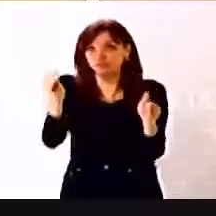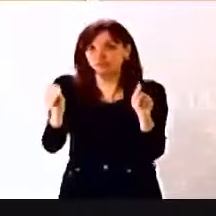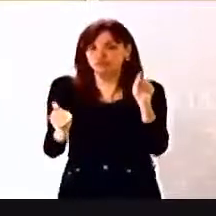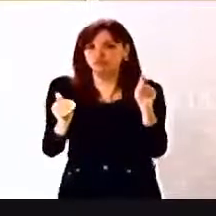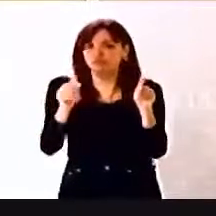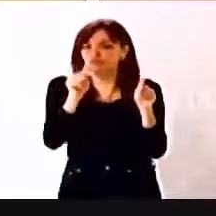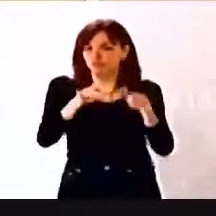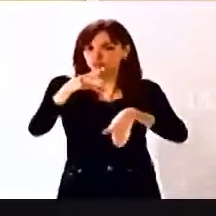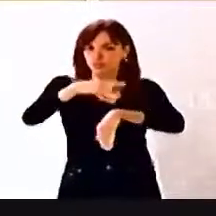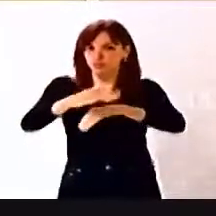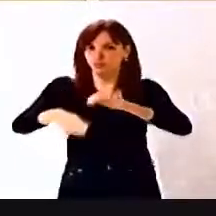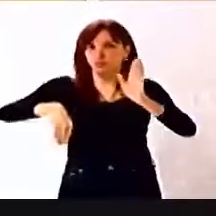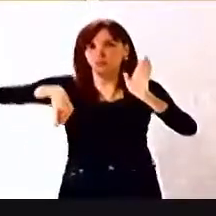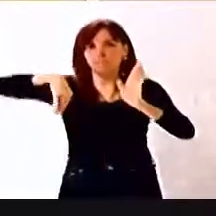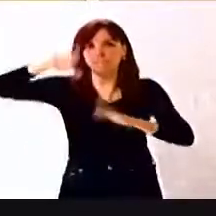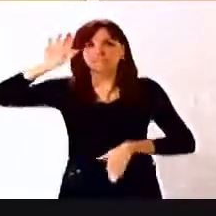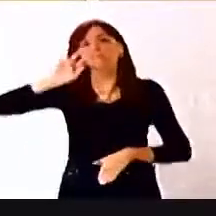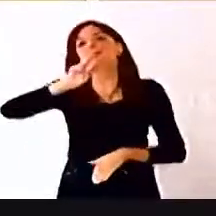superior a 250